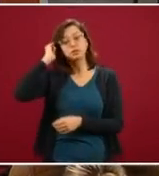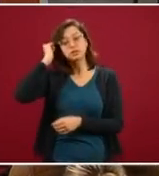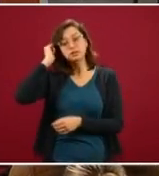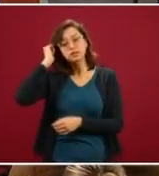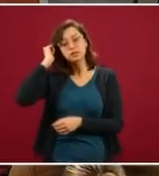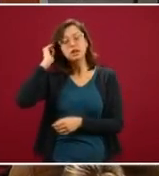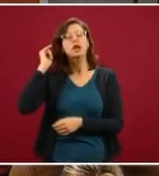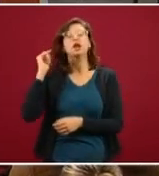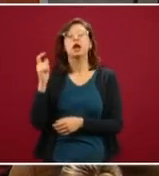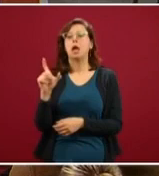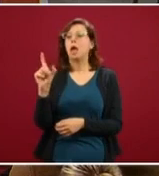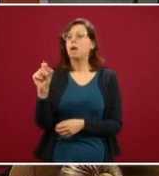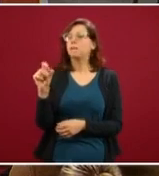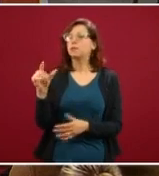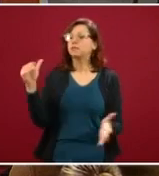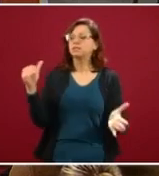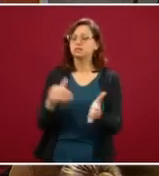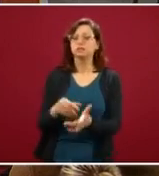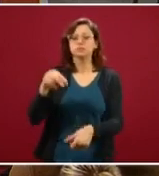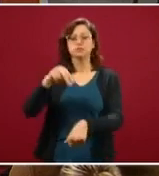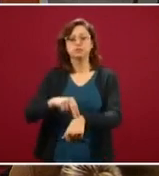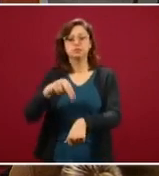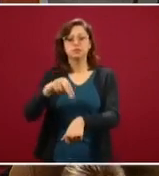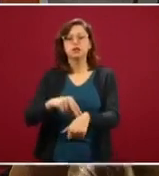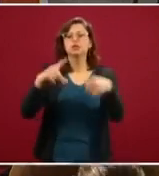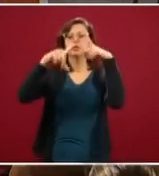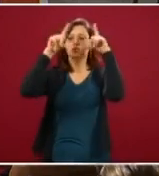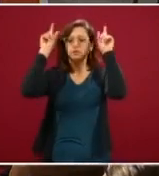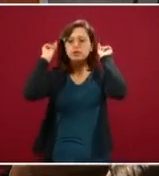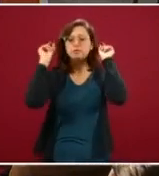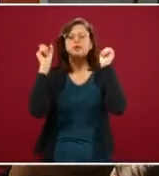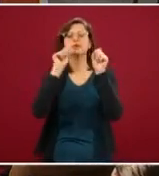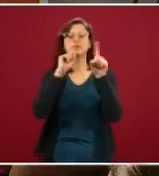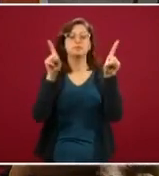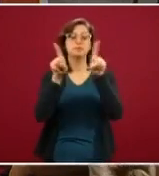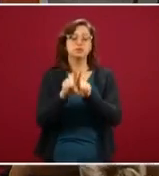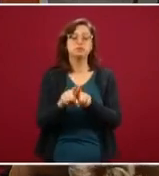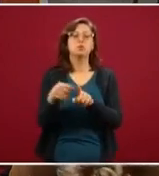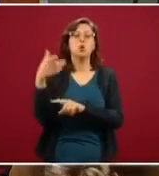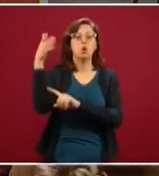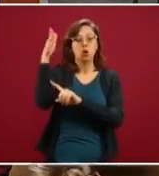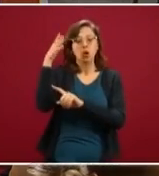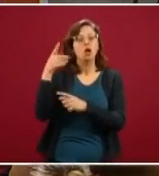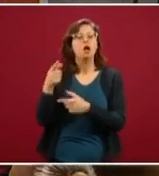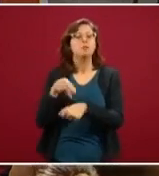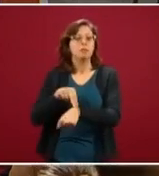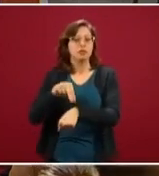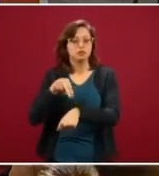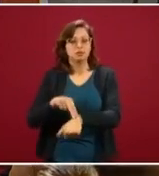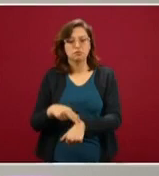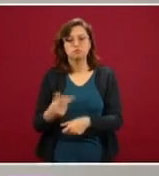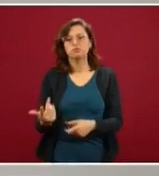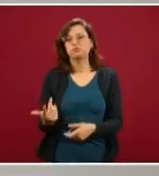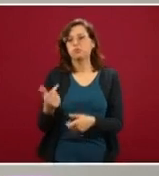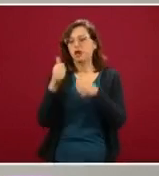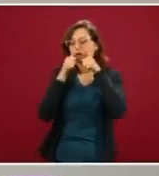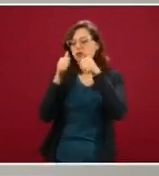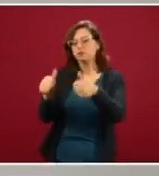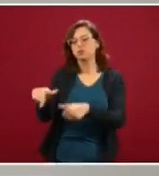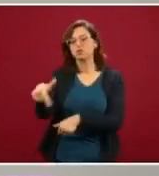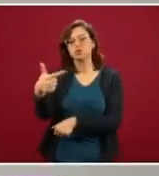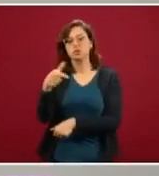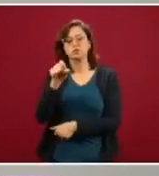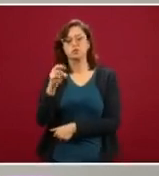aproximadamente un poco más de 20,000 médicos y enfermeras y paramédicos son los responsables de atender a estas 12.3